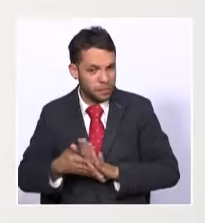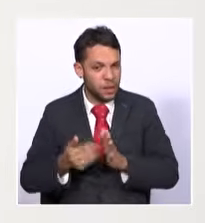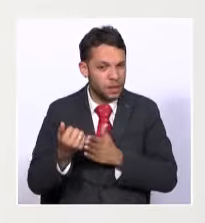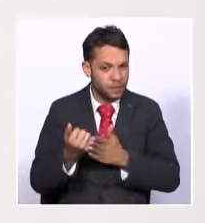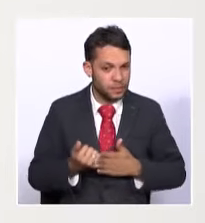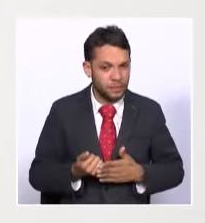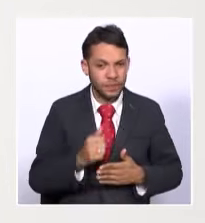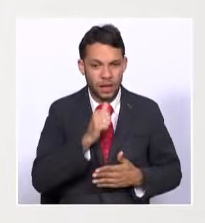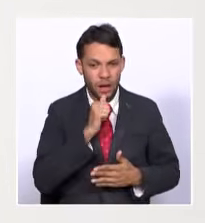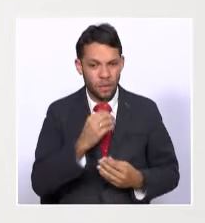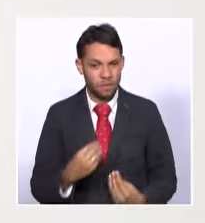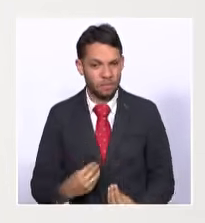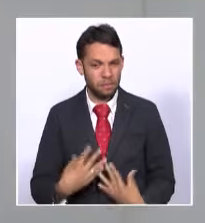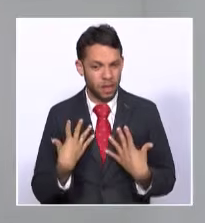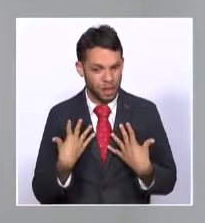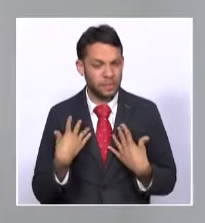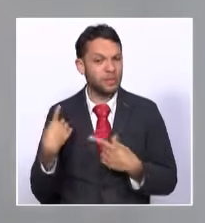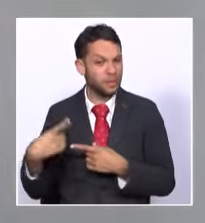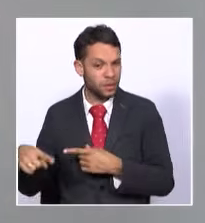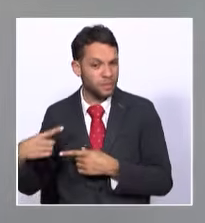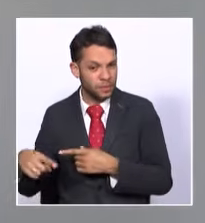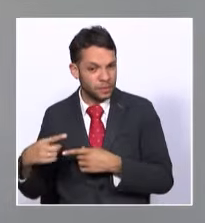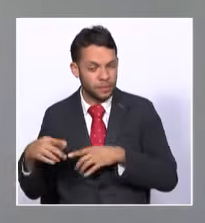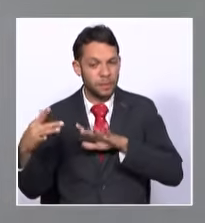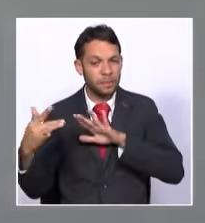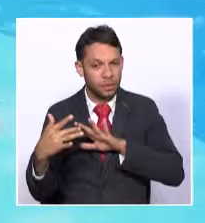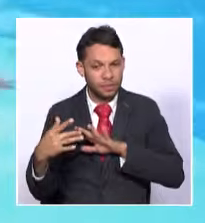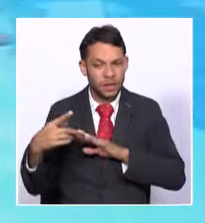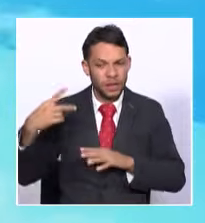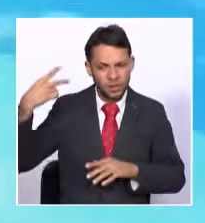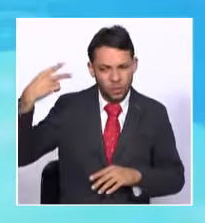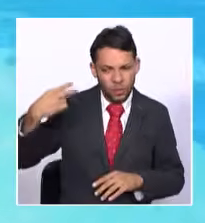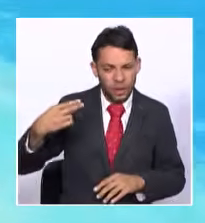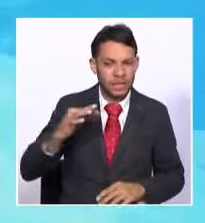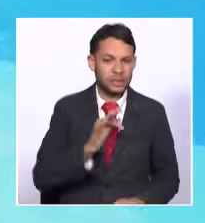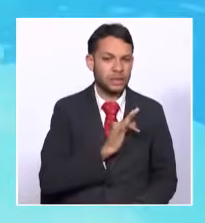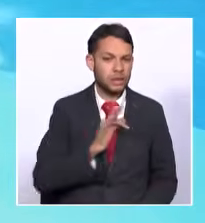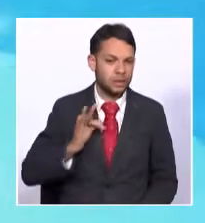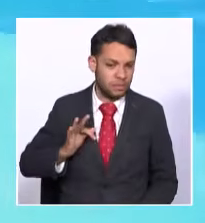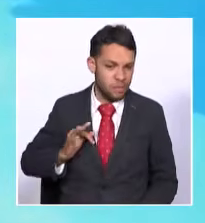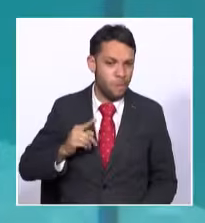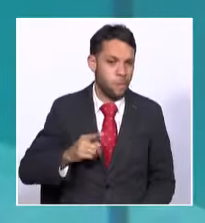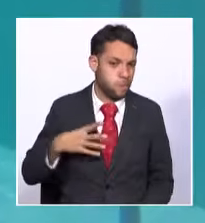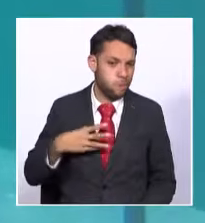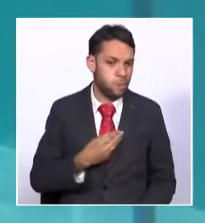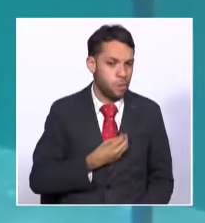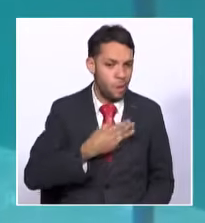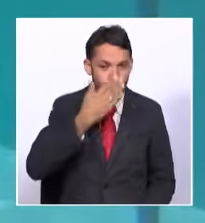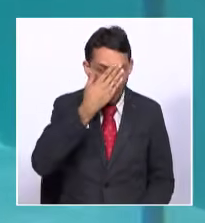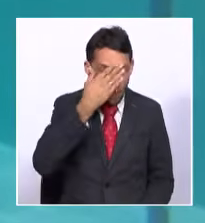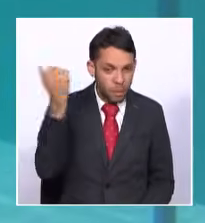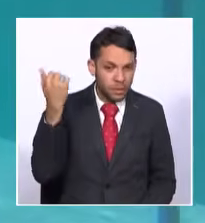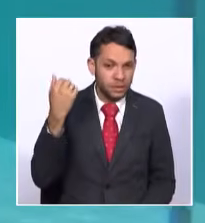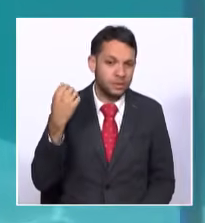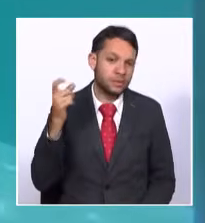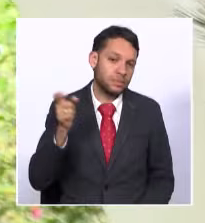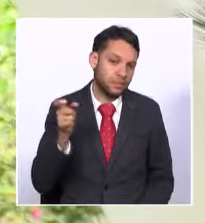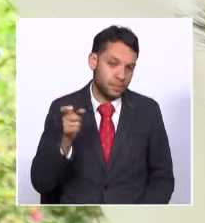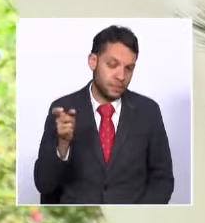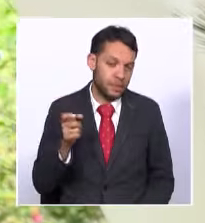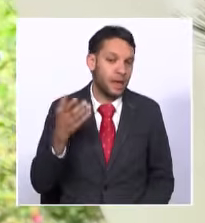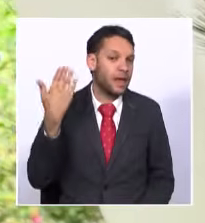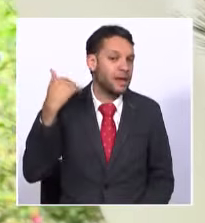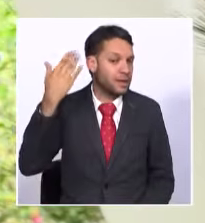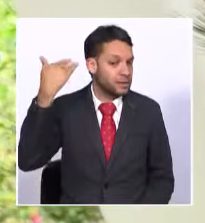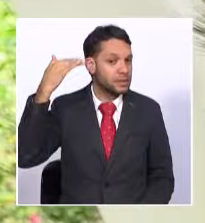son tratamientos que vienen desde hace mucho tiempo y los hemos dejado atrás. Y es que realmente eso era lo que utilizaban